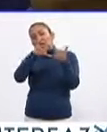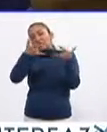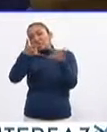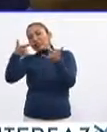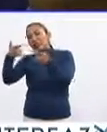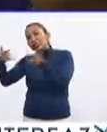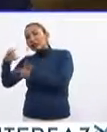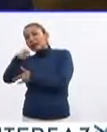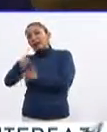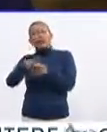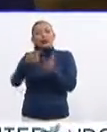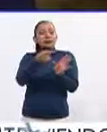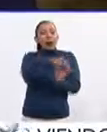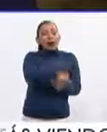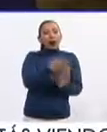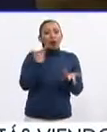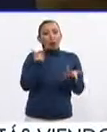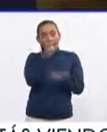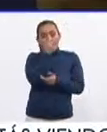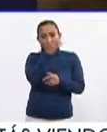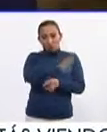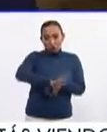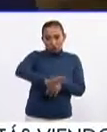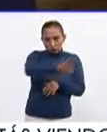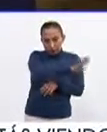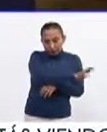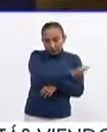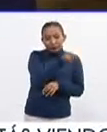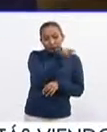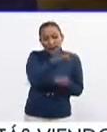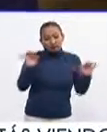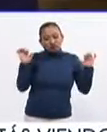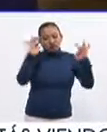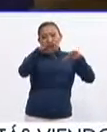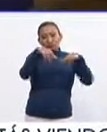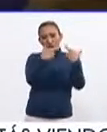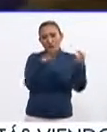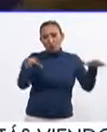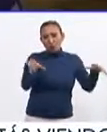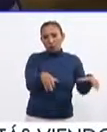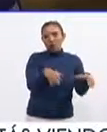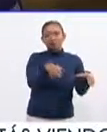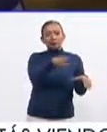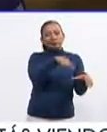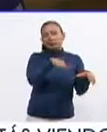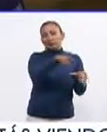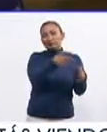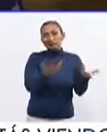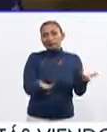historia desde tanto los estudiantes que se reunían en